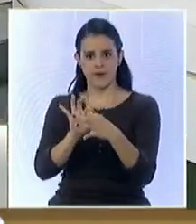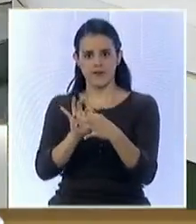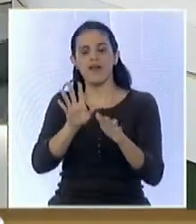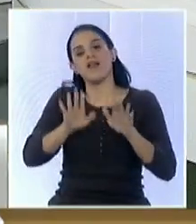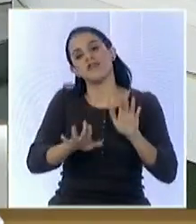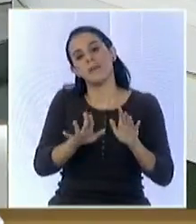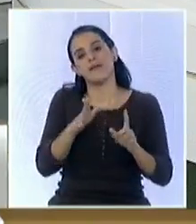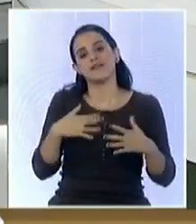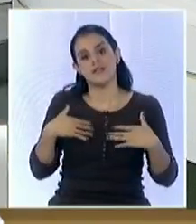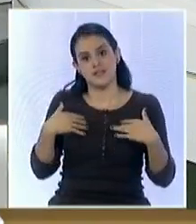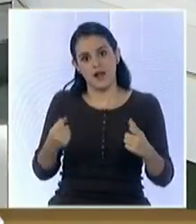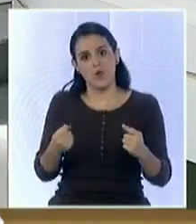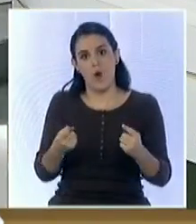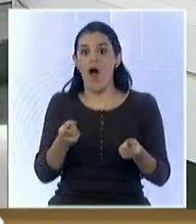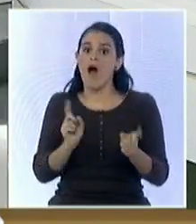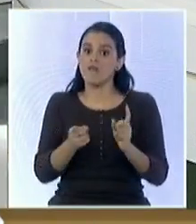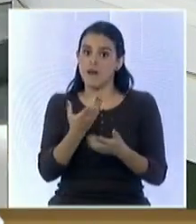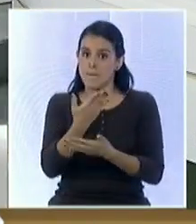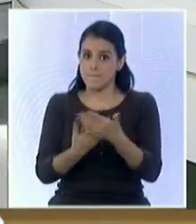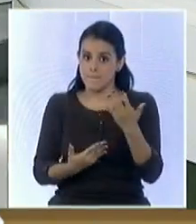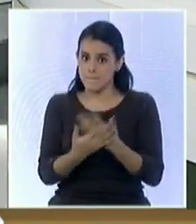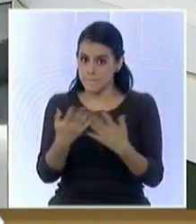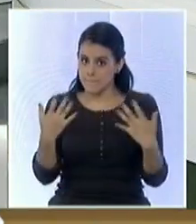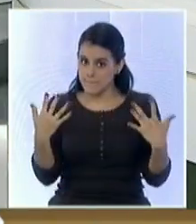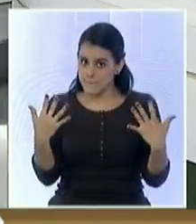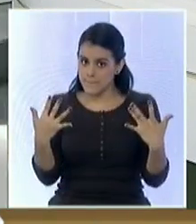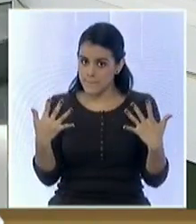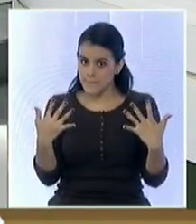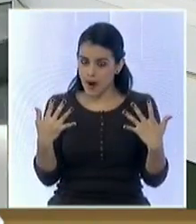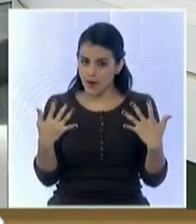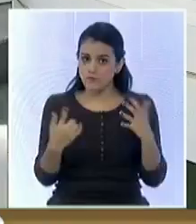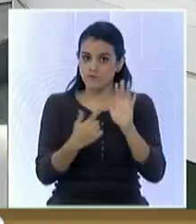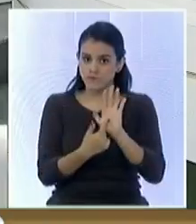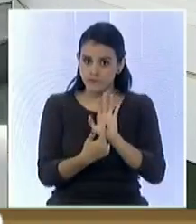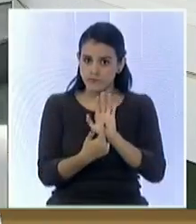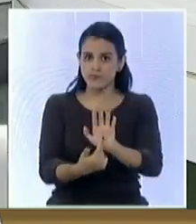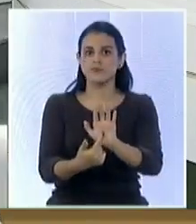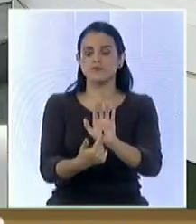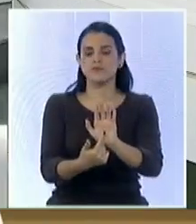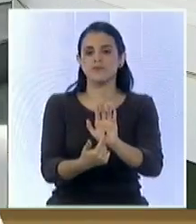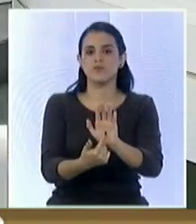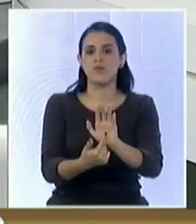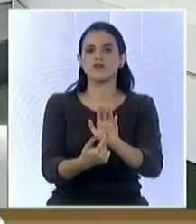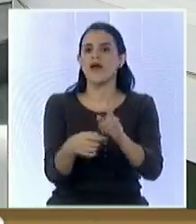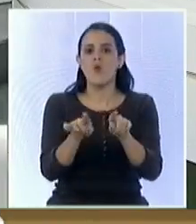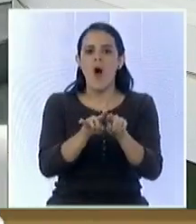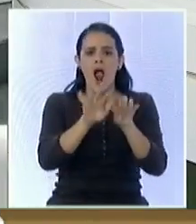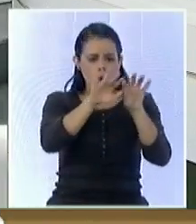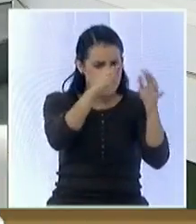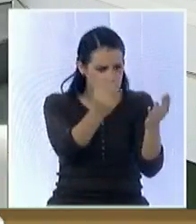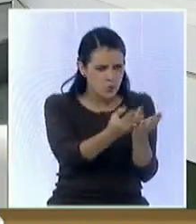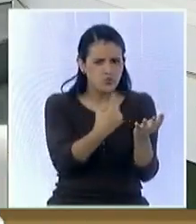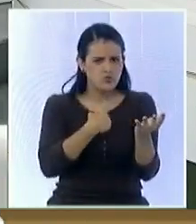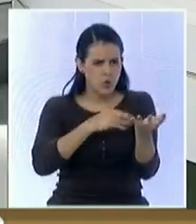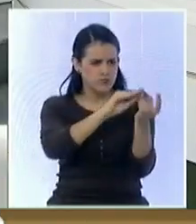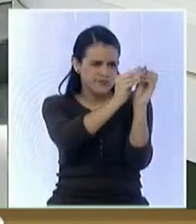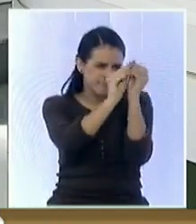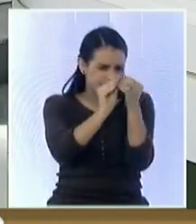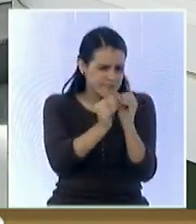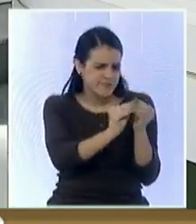las manos en todo caso el símbolo y mi herramienta principal, ¿para qué? Para transformar el mundo, para agarrarlo, acercarlo